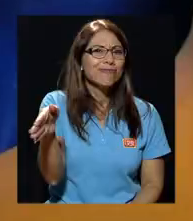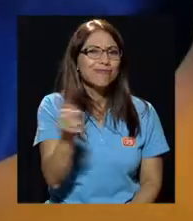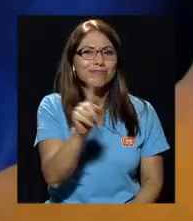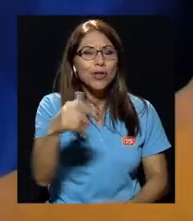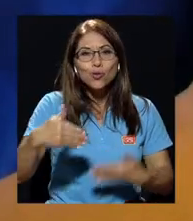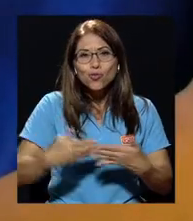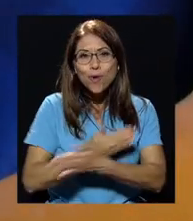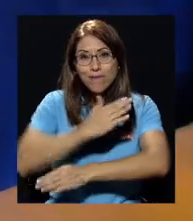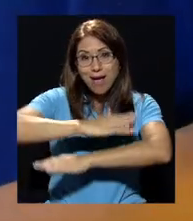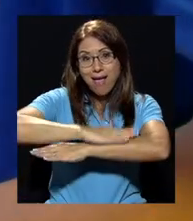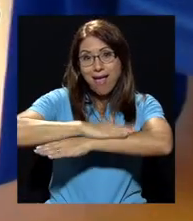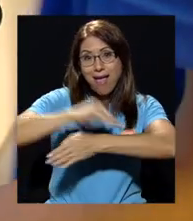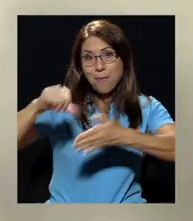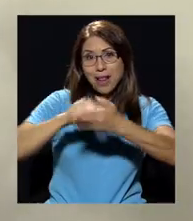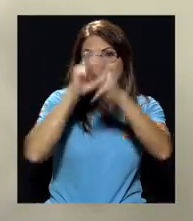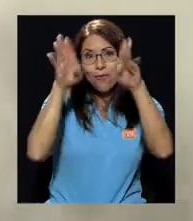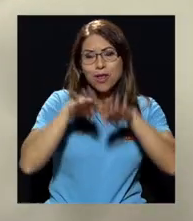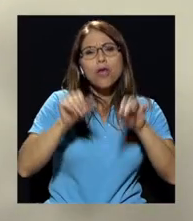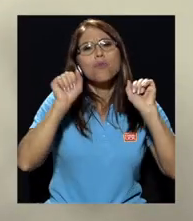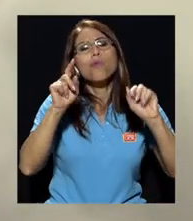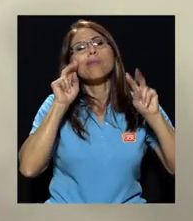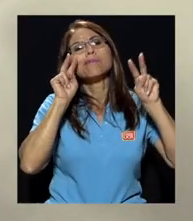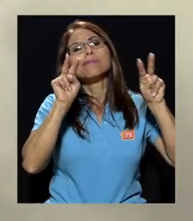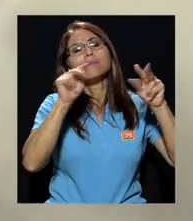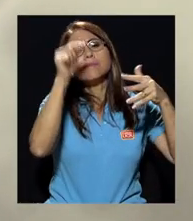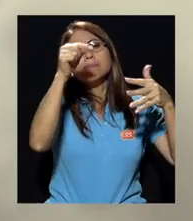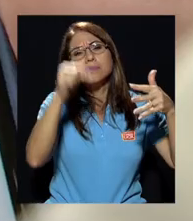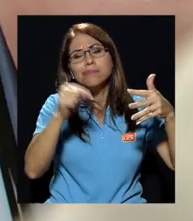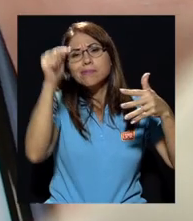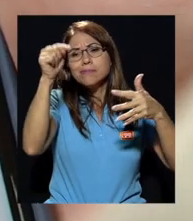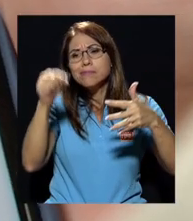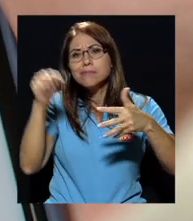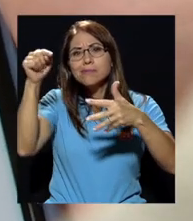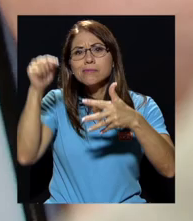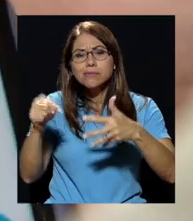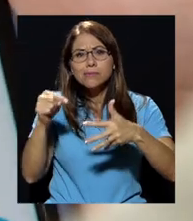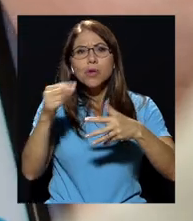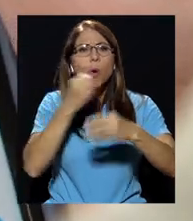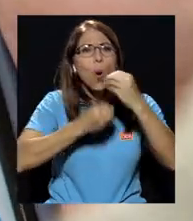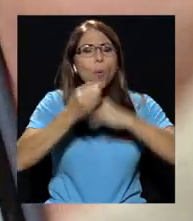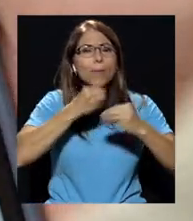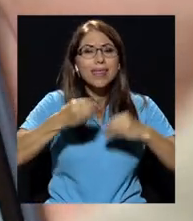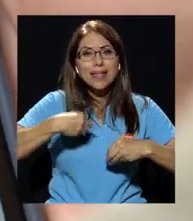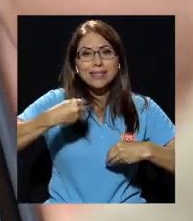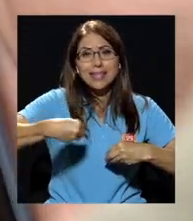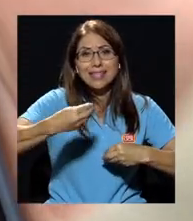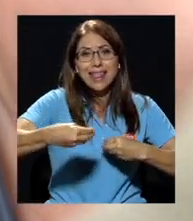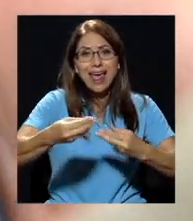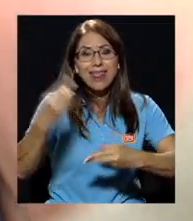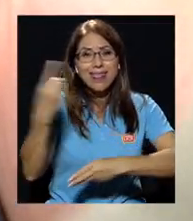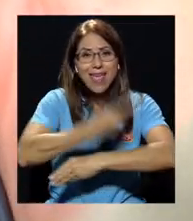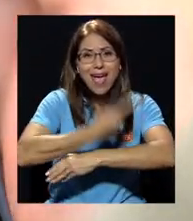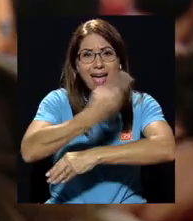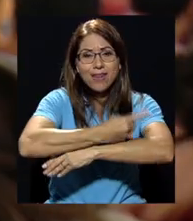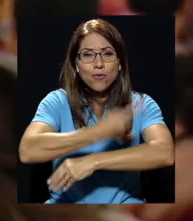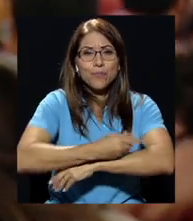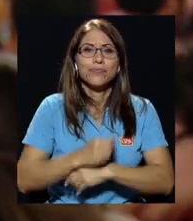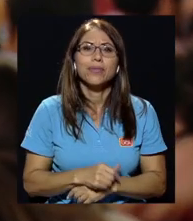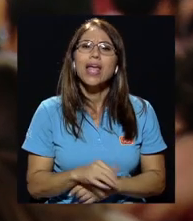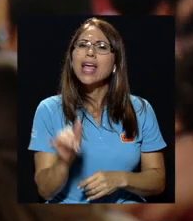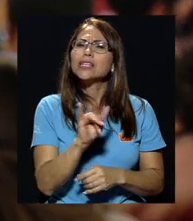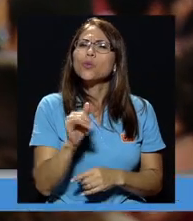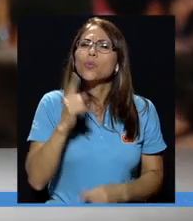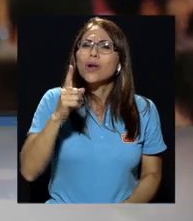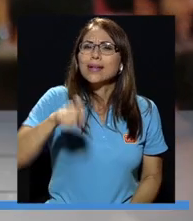plataforma web le permite consultar las opciones de menú diarias que se ofrecen. Surge como una necesidad de llenar un vacío